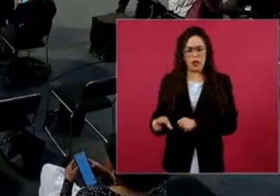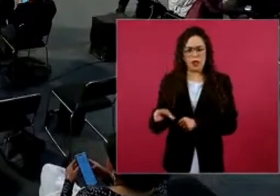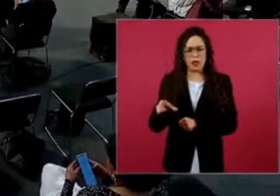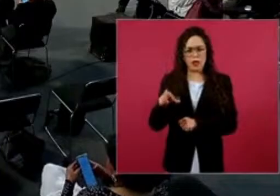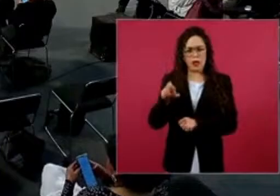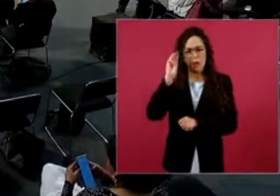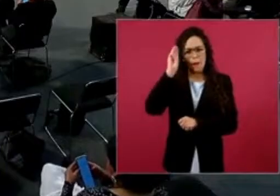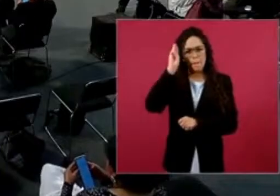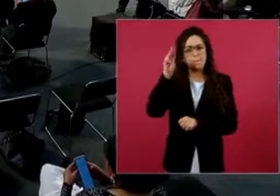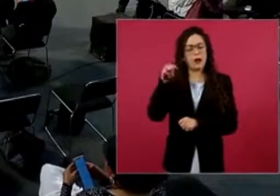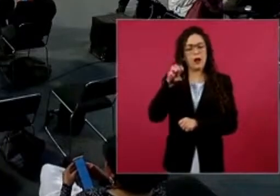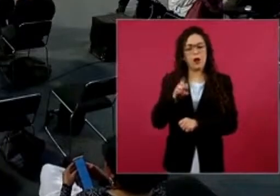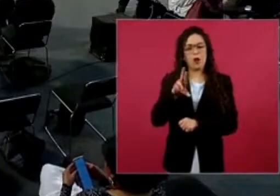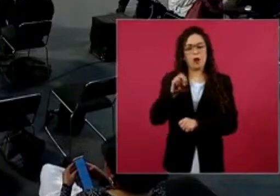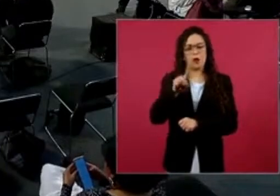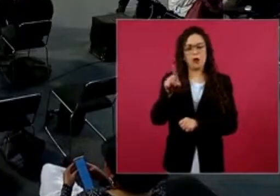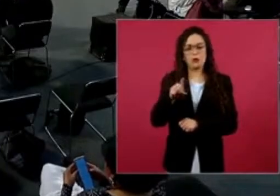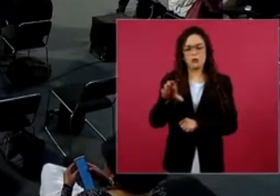Orozco,